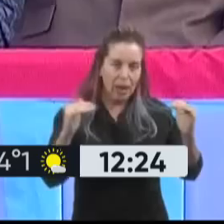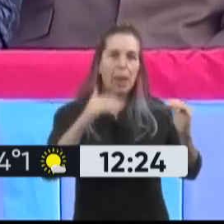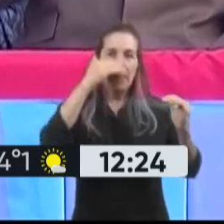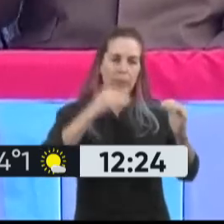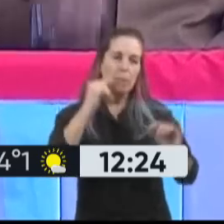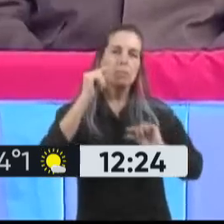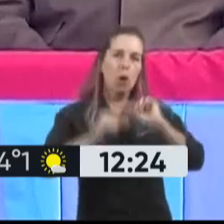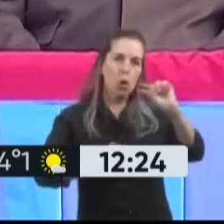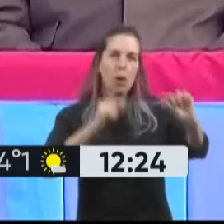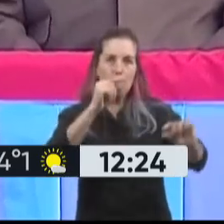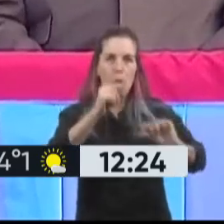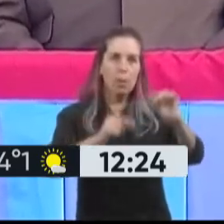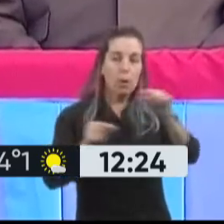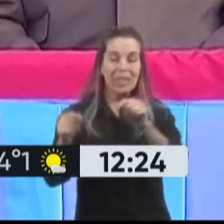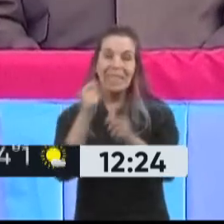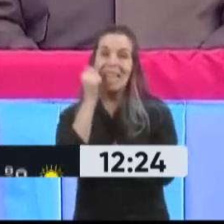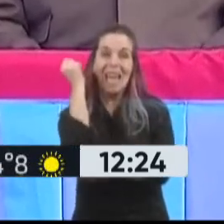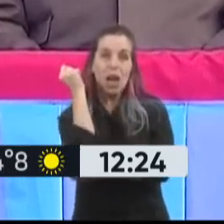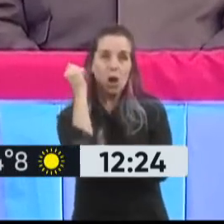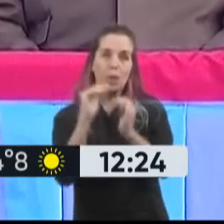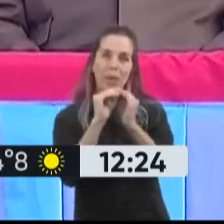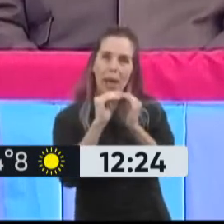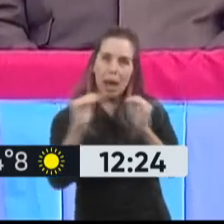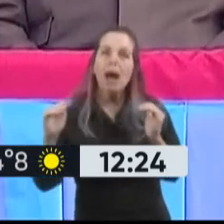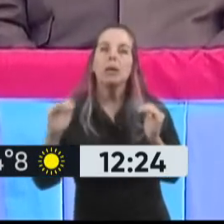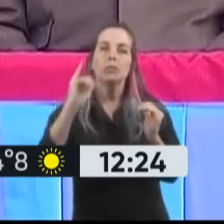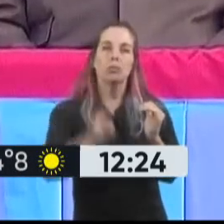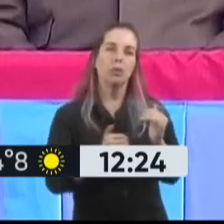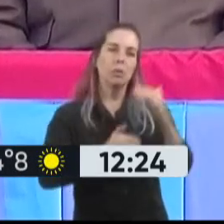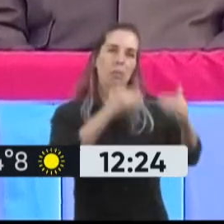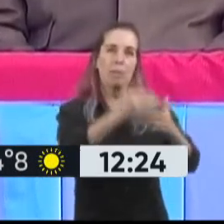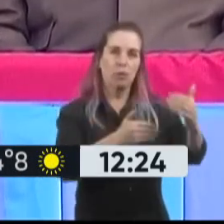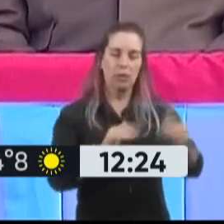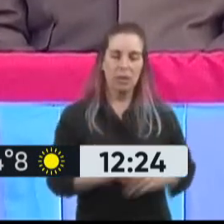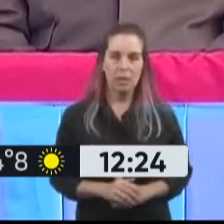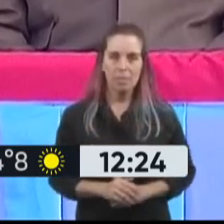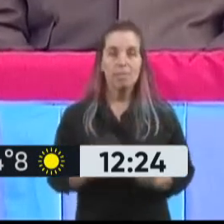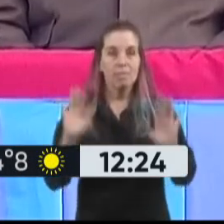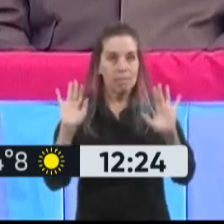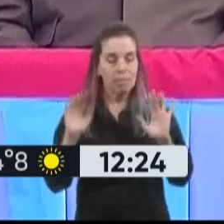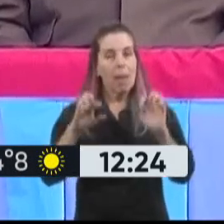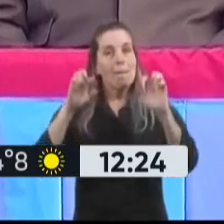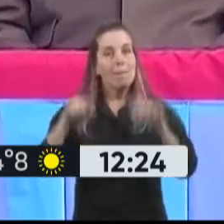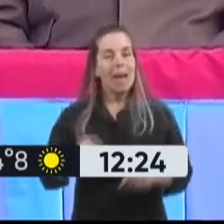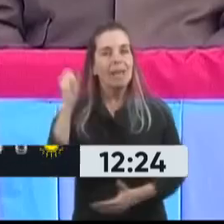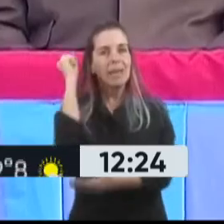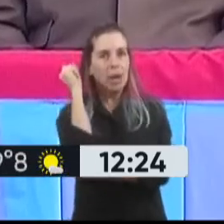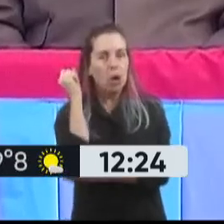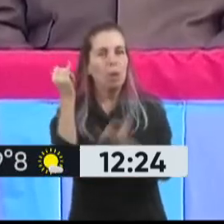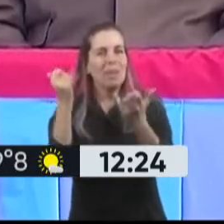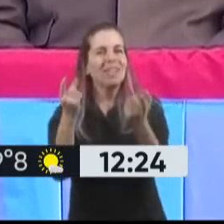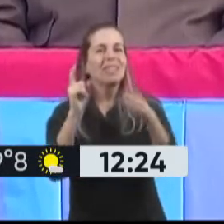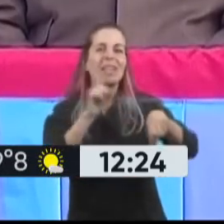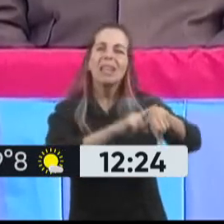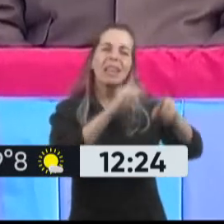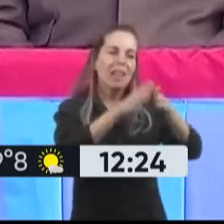conforme eso sea logrado. Lo estamos haciendo y lo vamos a seguir haciendo. El programa económico tiene tiempos y